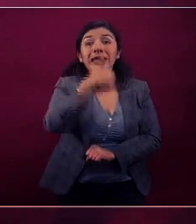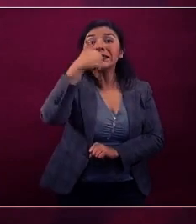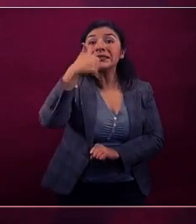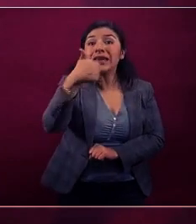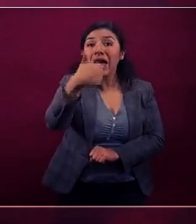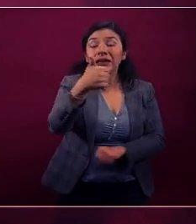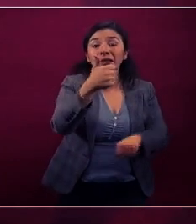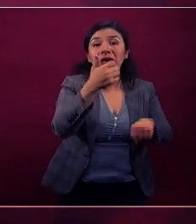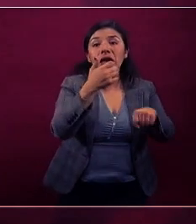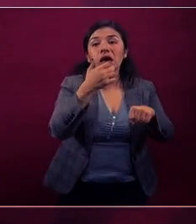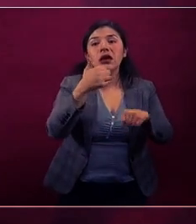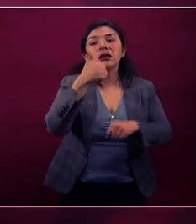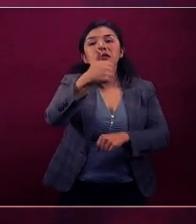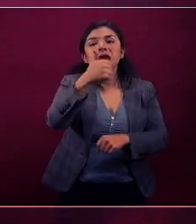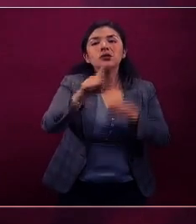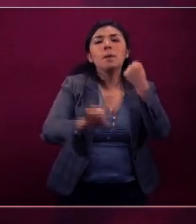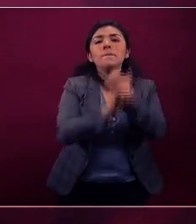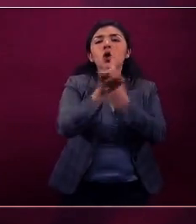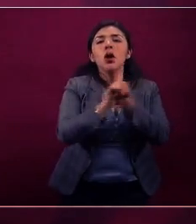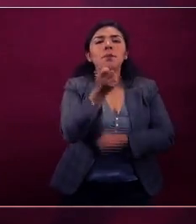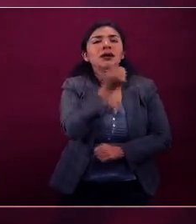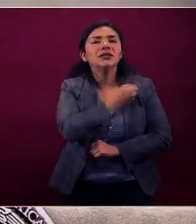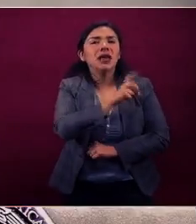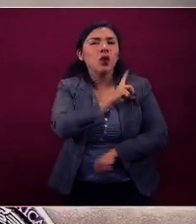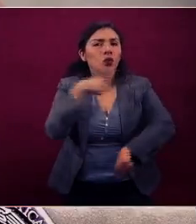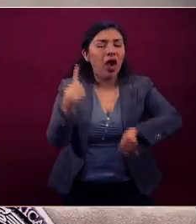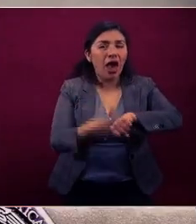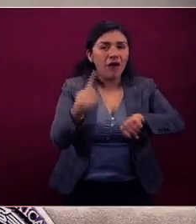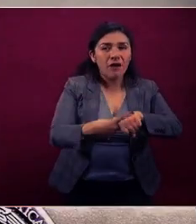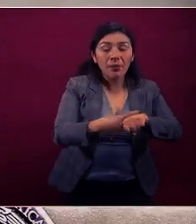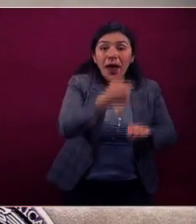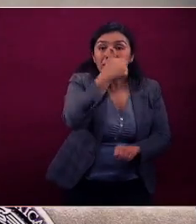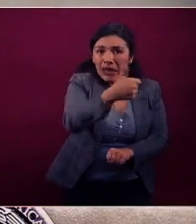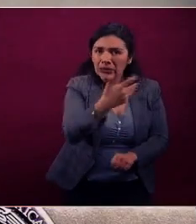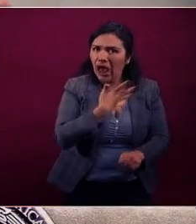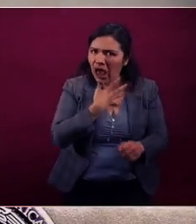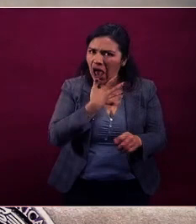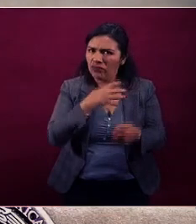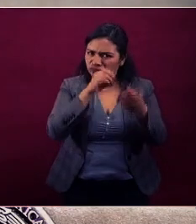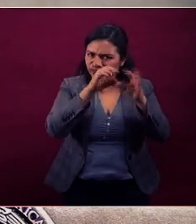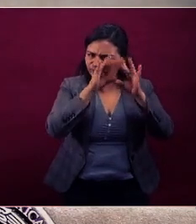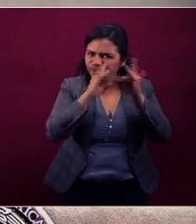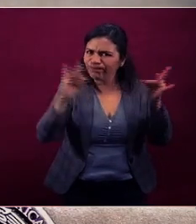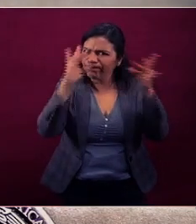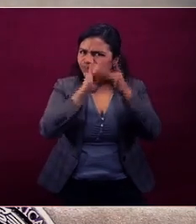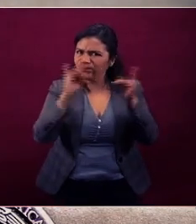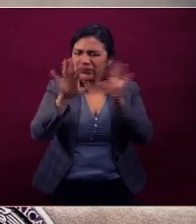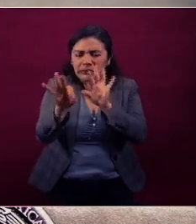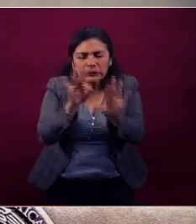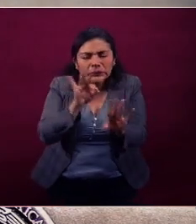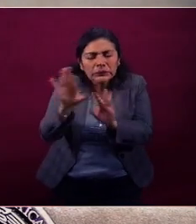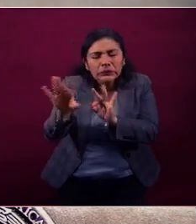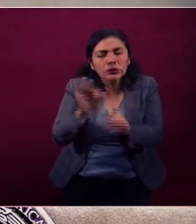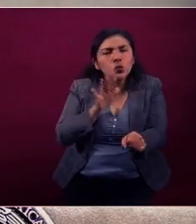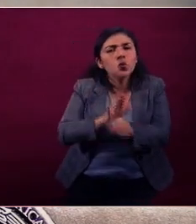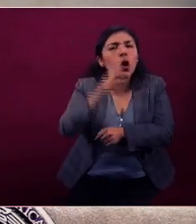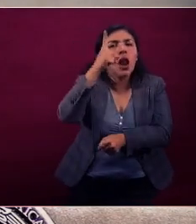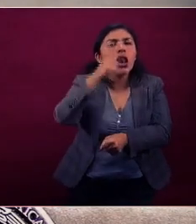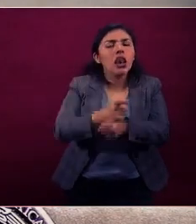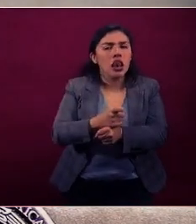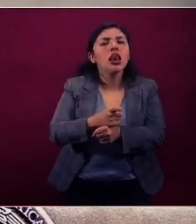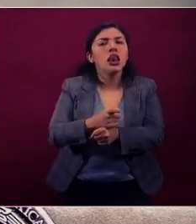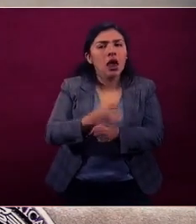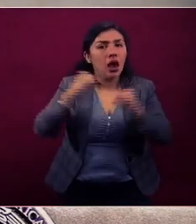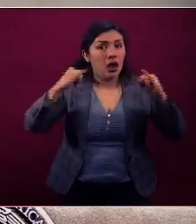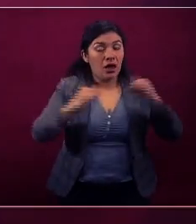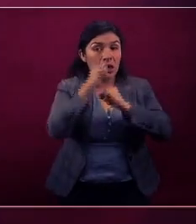entidades nosológicas, 6 problemas de salud que están bien definidos y que fueron cuidadosamente seleccionados, principalmente por